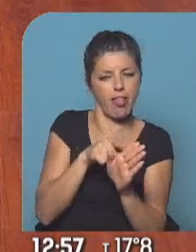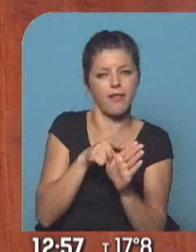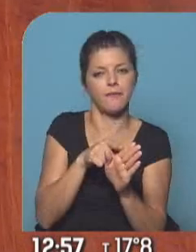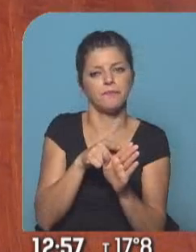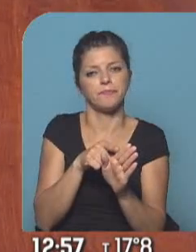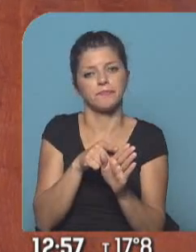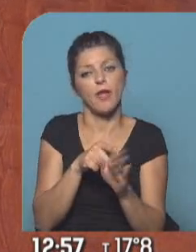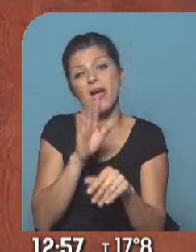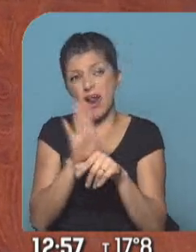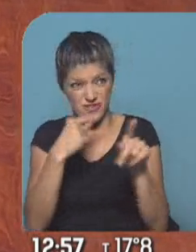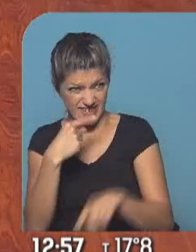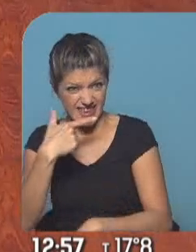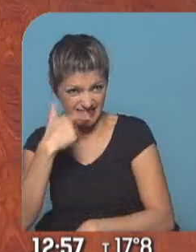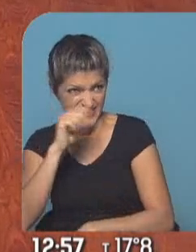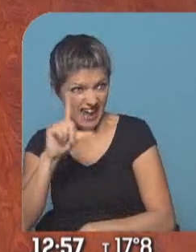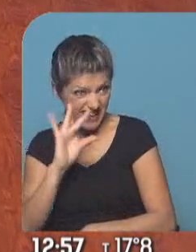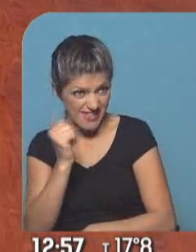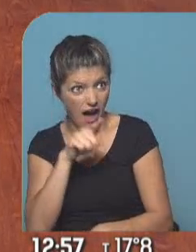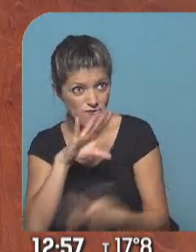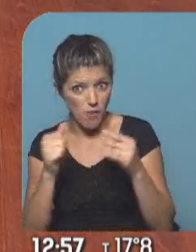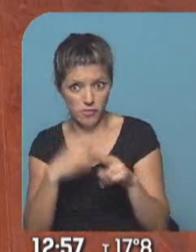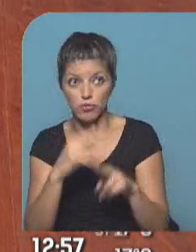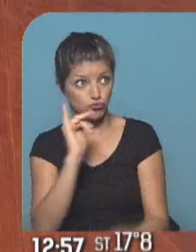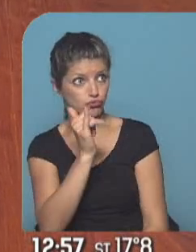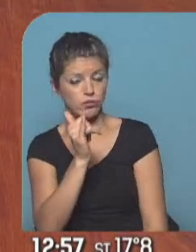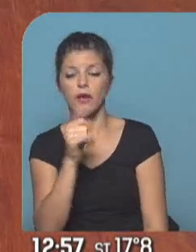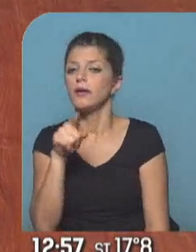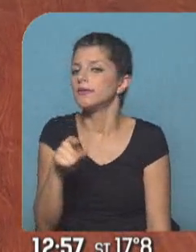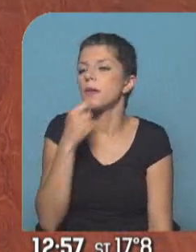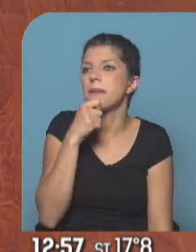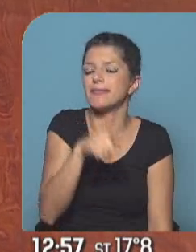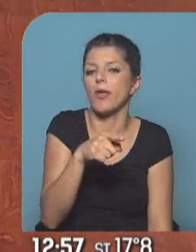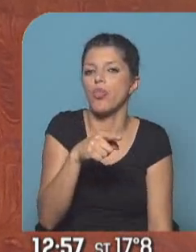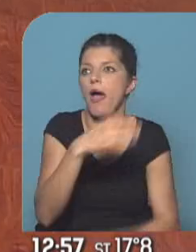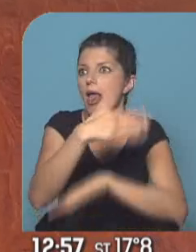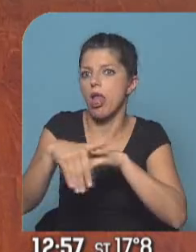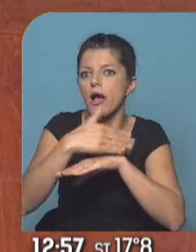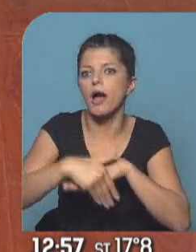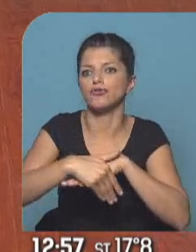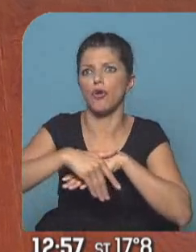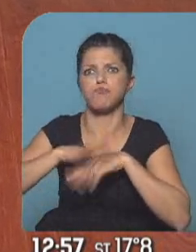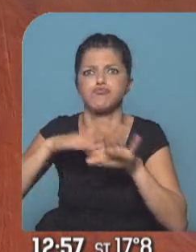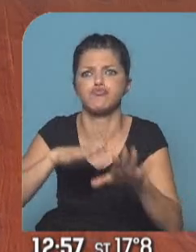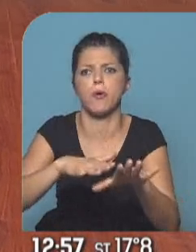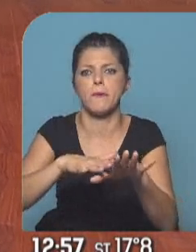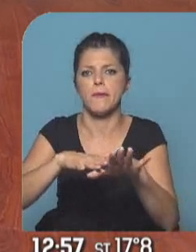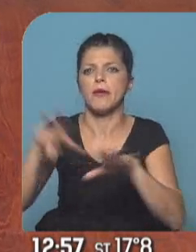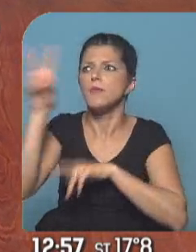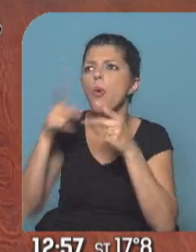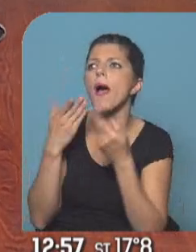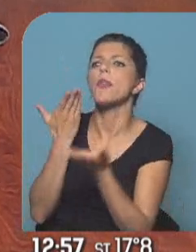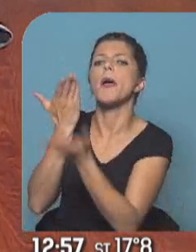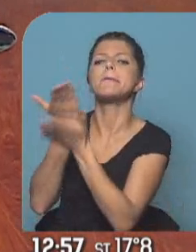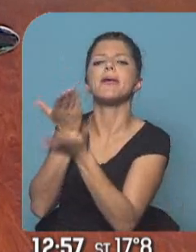incluso la salida por vías en la calle, digamos, haciendo política a través de la calle y forzando la renuncia de